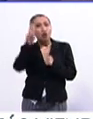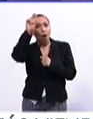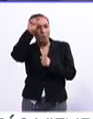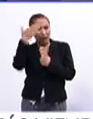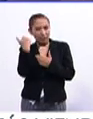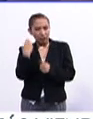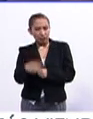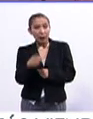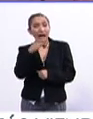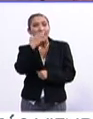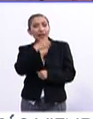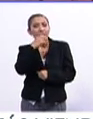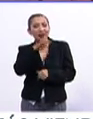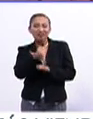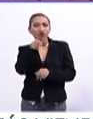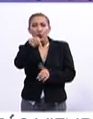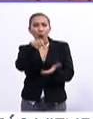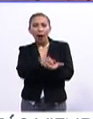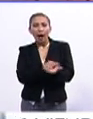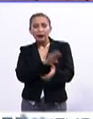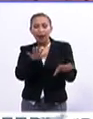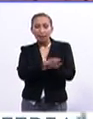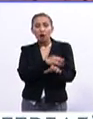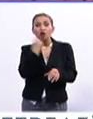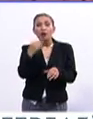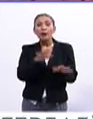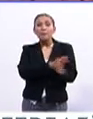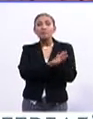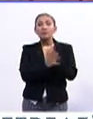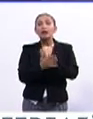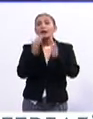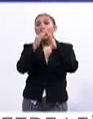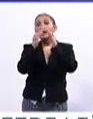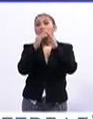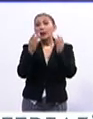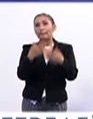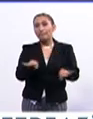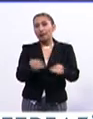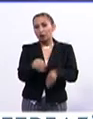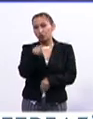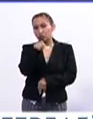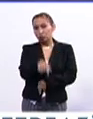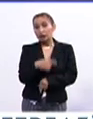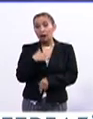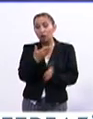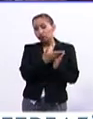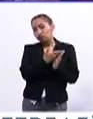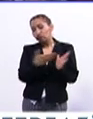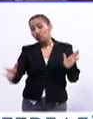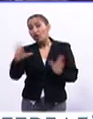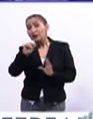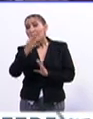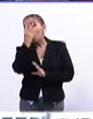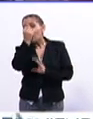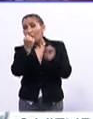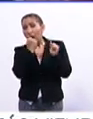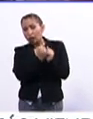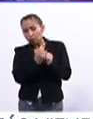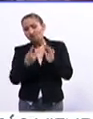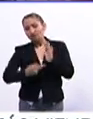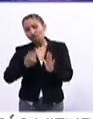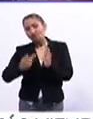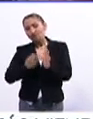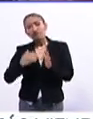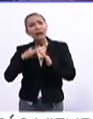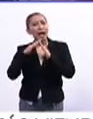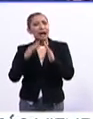Hormiga. Lázaro Cárdenas eligió este lugar y cambió su nombre al de Los Pinos. Es así que durante los últimos 84 años